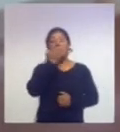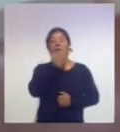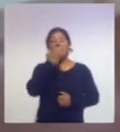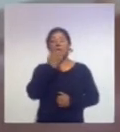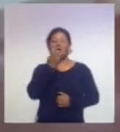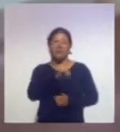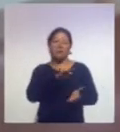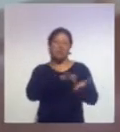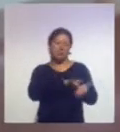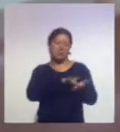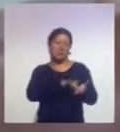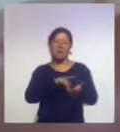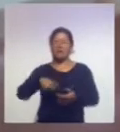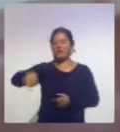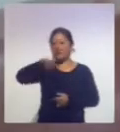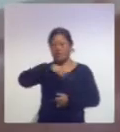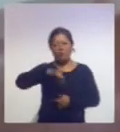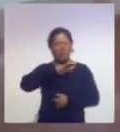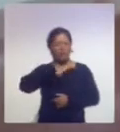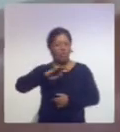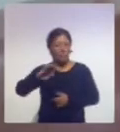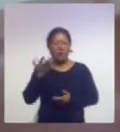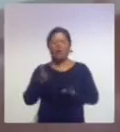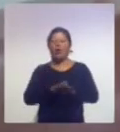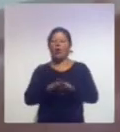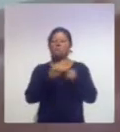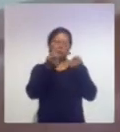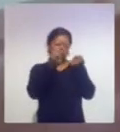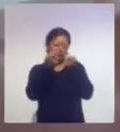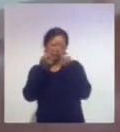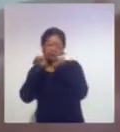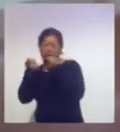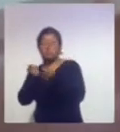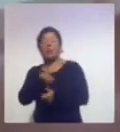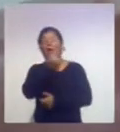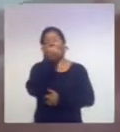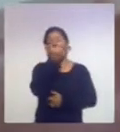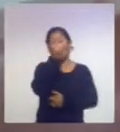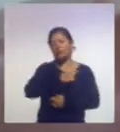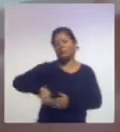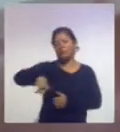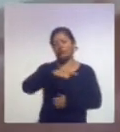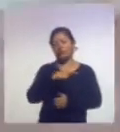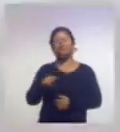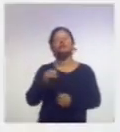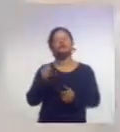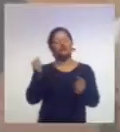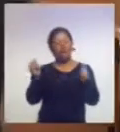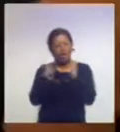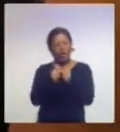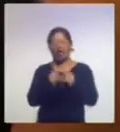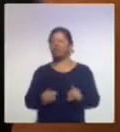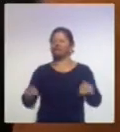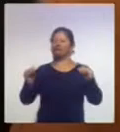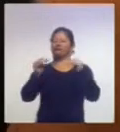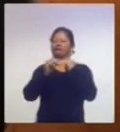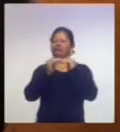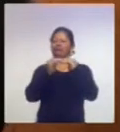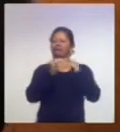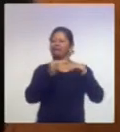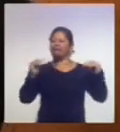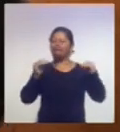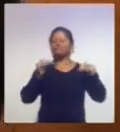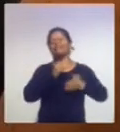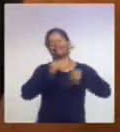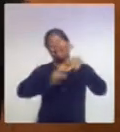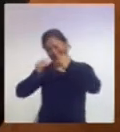este apoyo para que puedan elegir a sus sociedades de alumnos a través de un proceso democrático. Este año el ITE ha